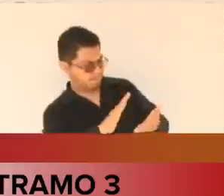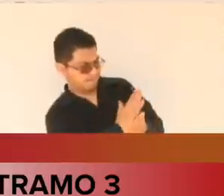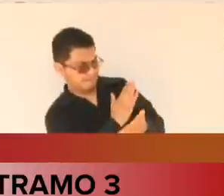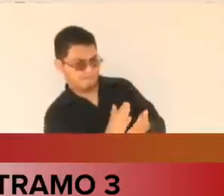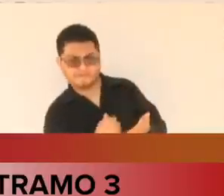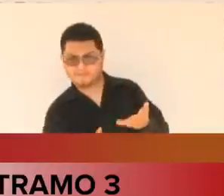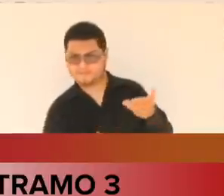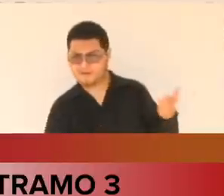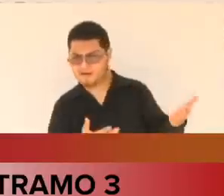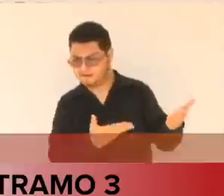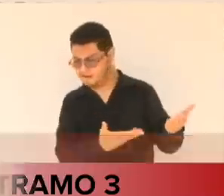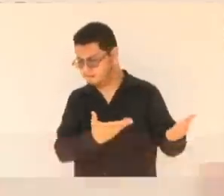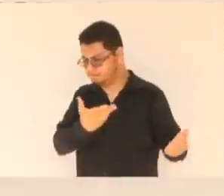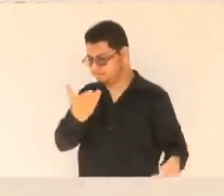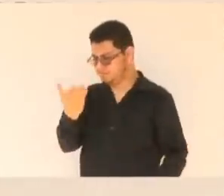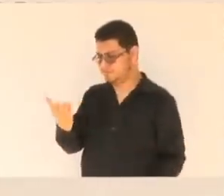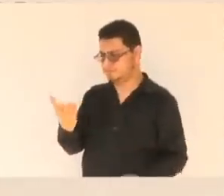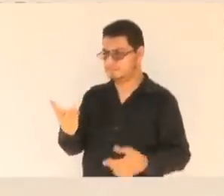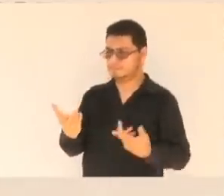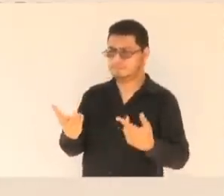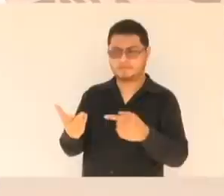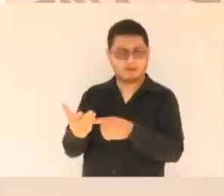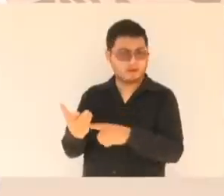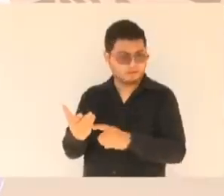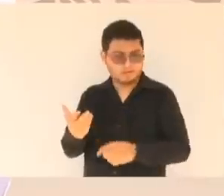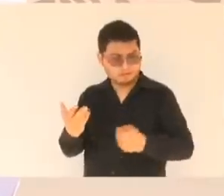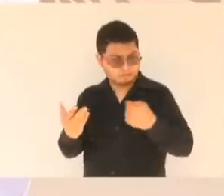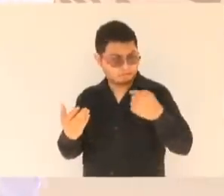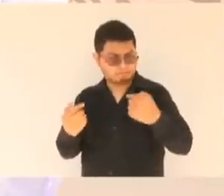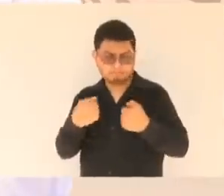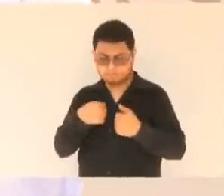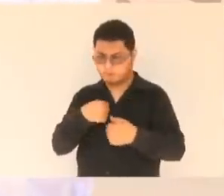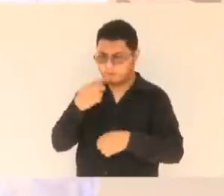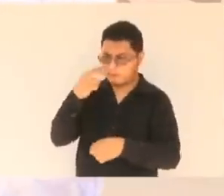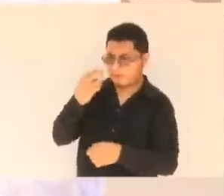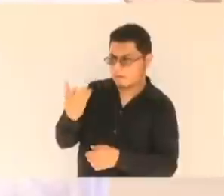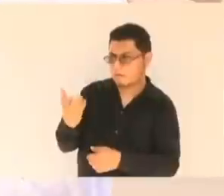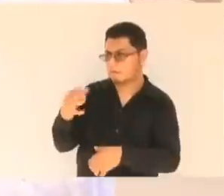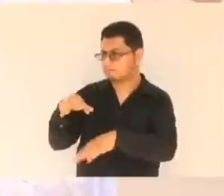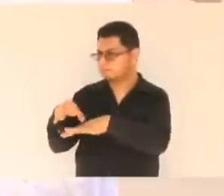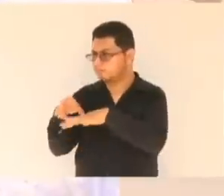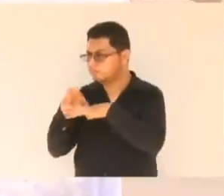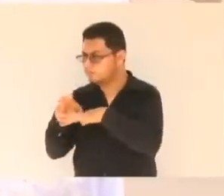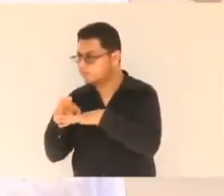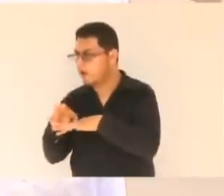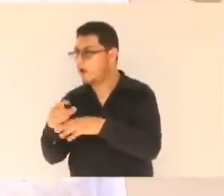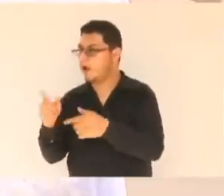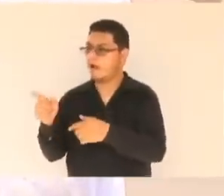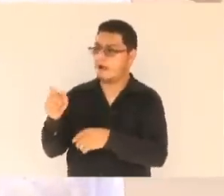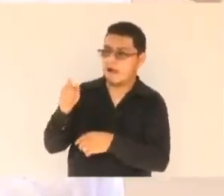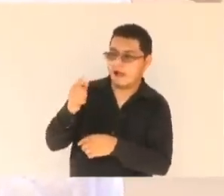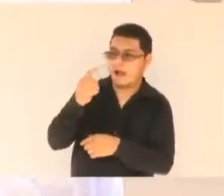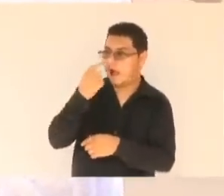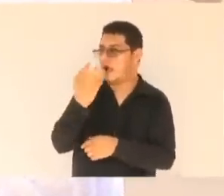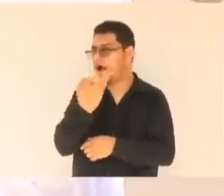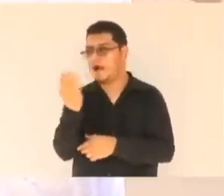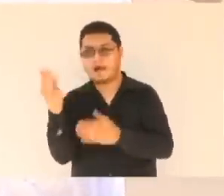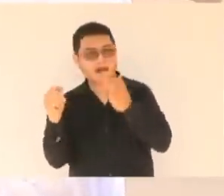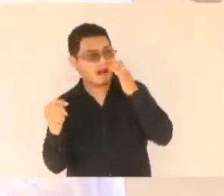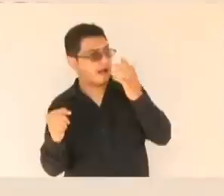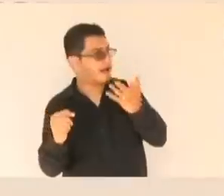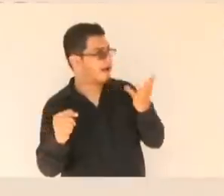venir a constatar el avance físico de la obra, quiero